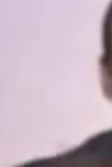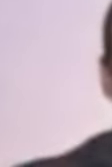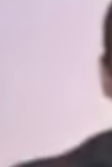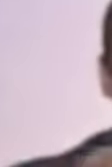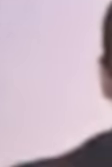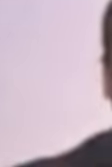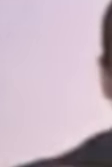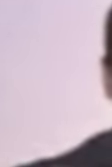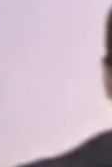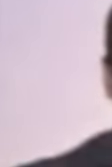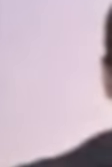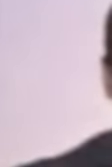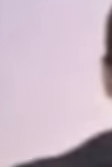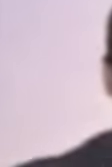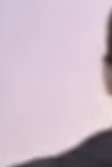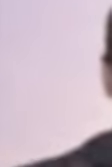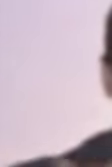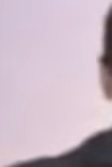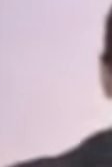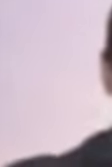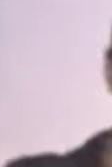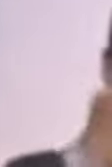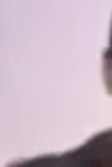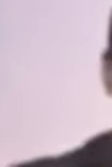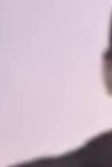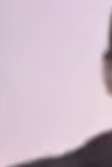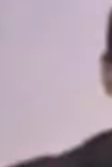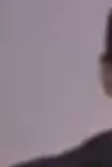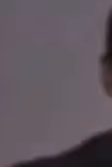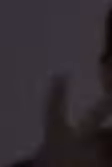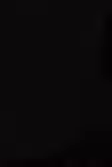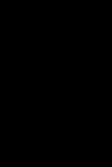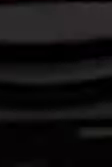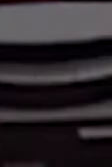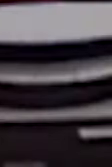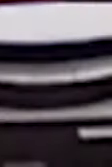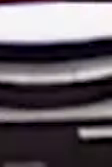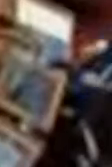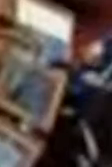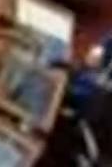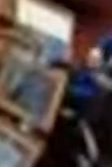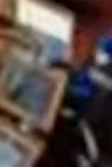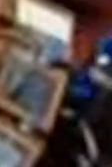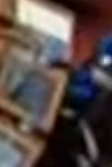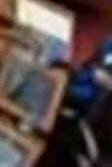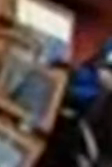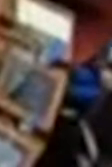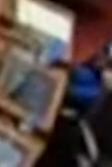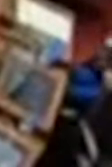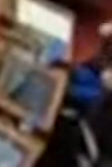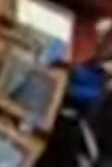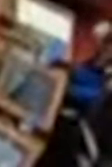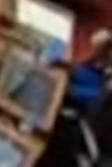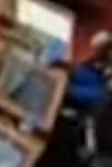nadie. La libertad se conquista. Que viva la patria, que viva el Perú. Adelante, señora congresista.